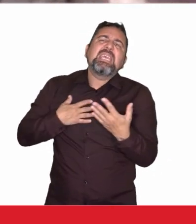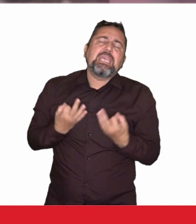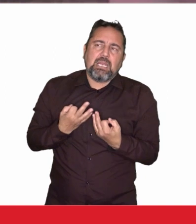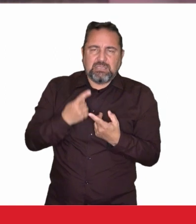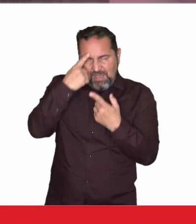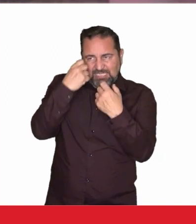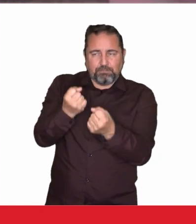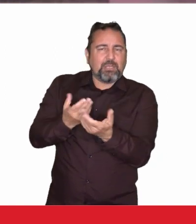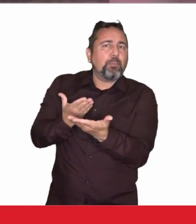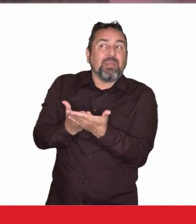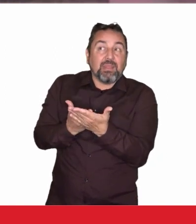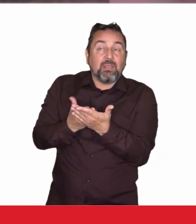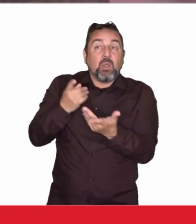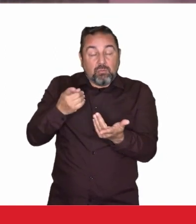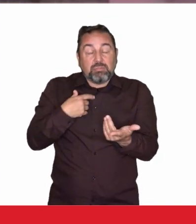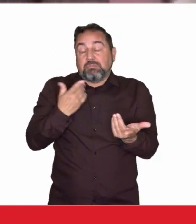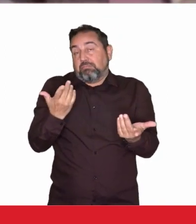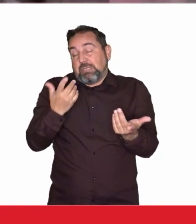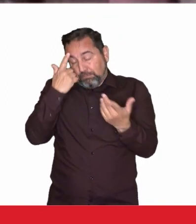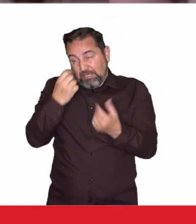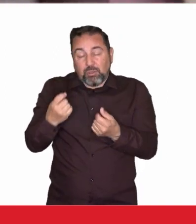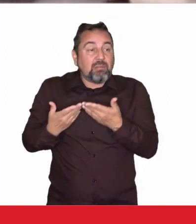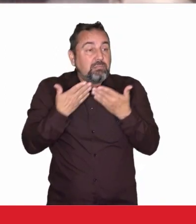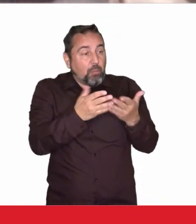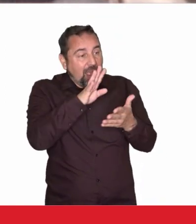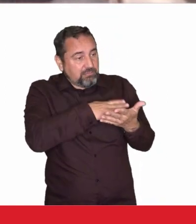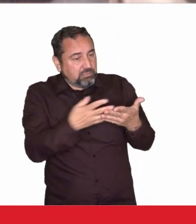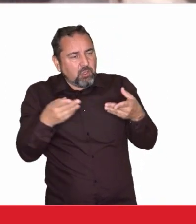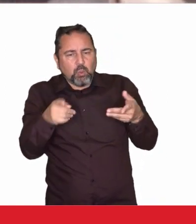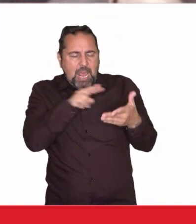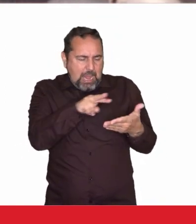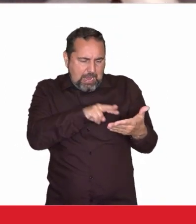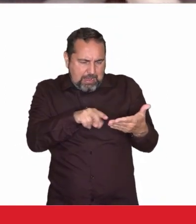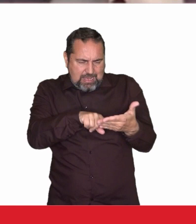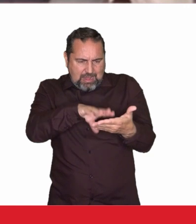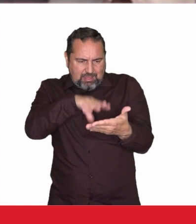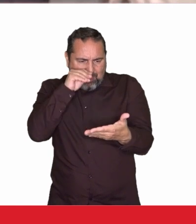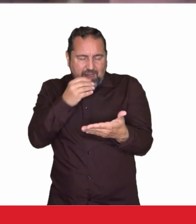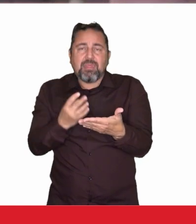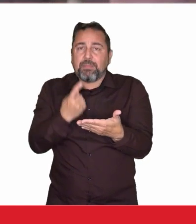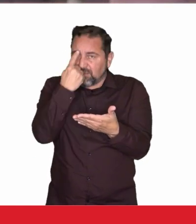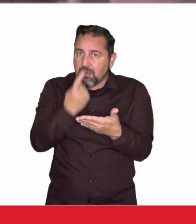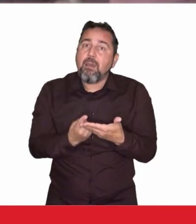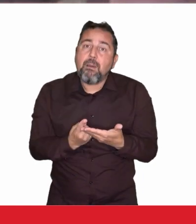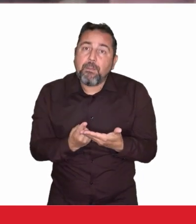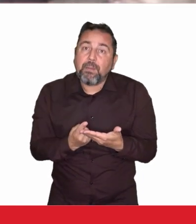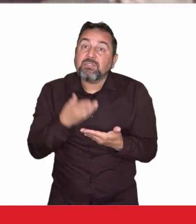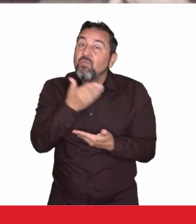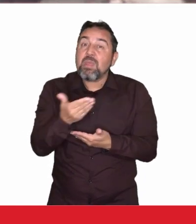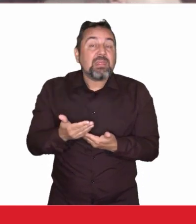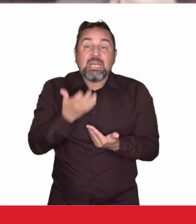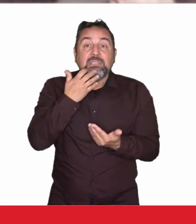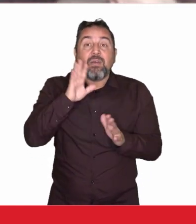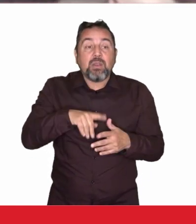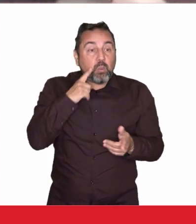qué le quieres pedir al experto. Y cuando el experto te entregue las tablas de Excel, tienes que ser capaz de leerlas y entenderlas.